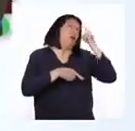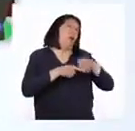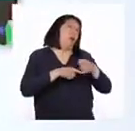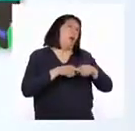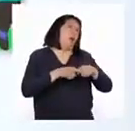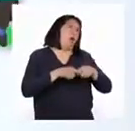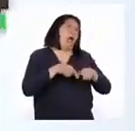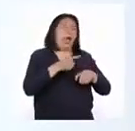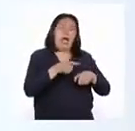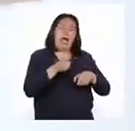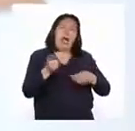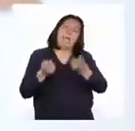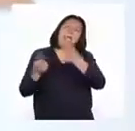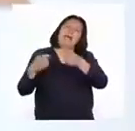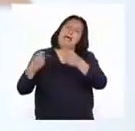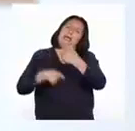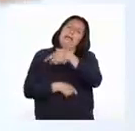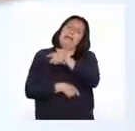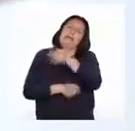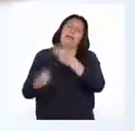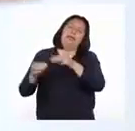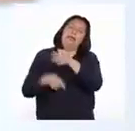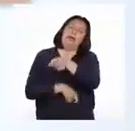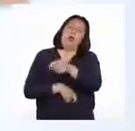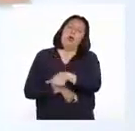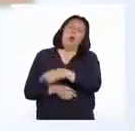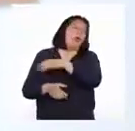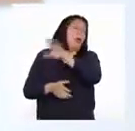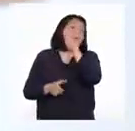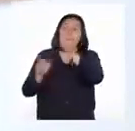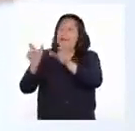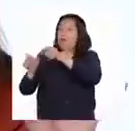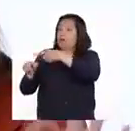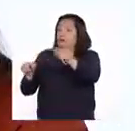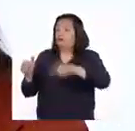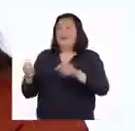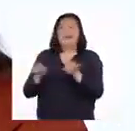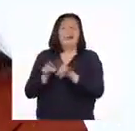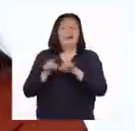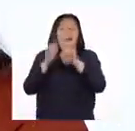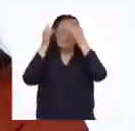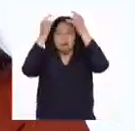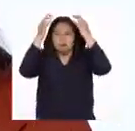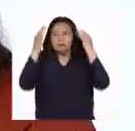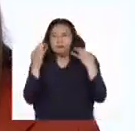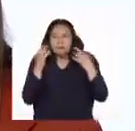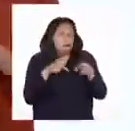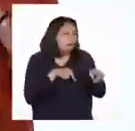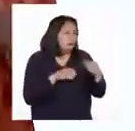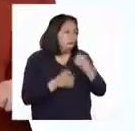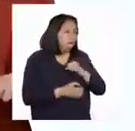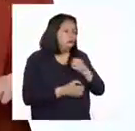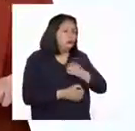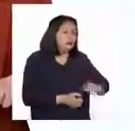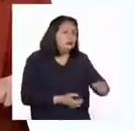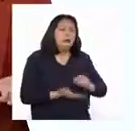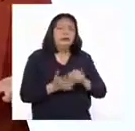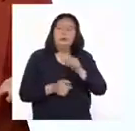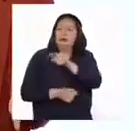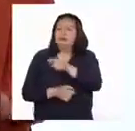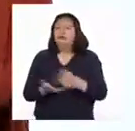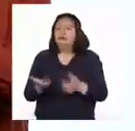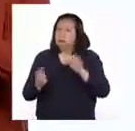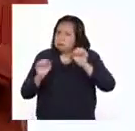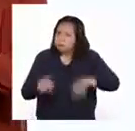de mucha ayuda vender los chullos en el mercado para que todos pudiesen estar igual de abrigados que sus hijos. Resulta que